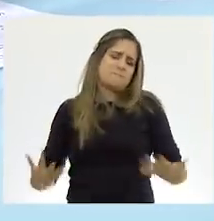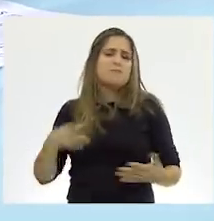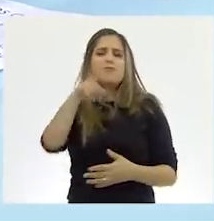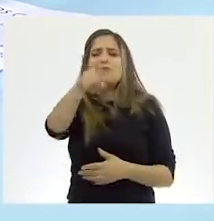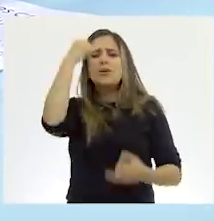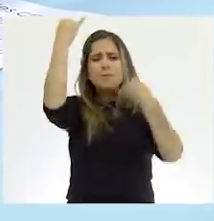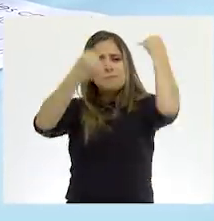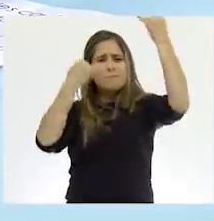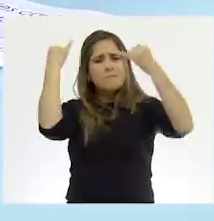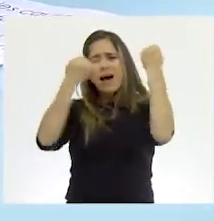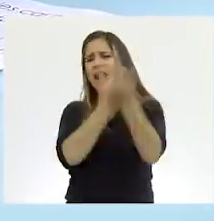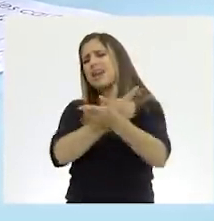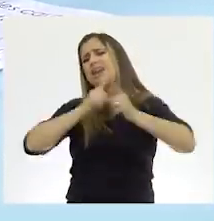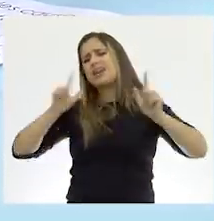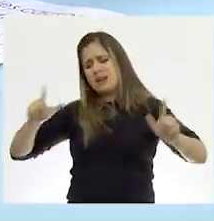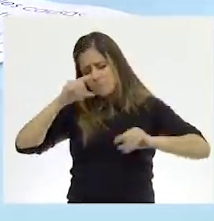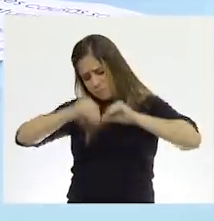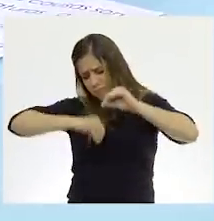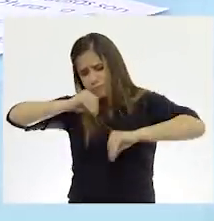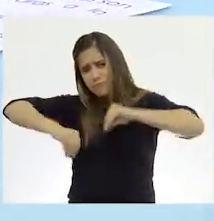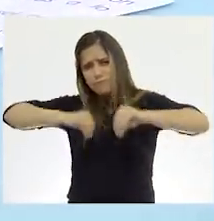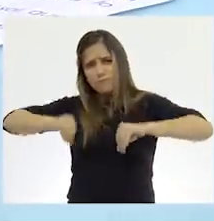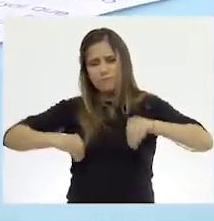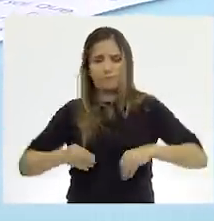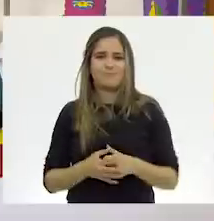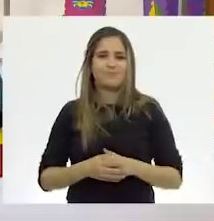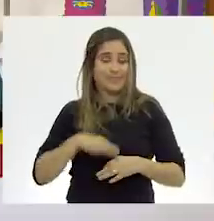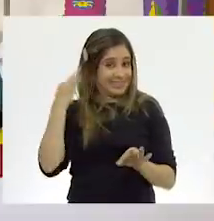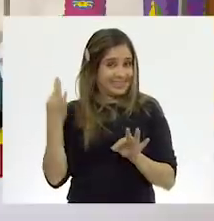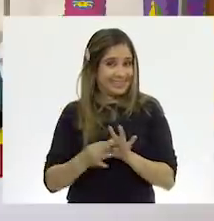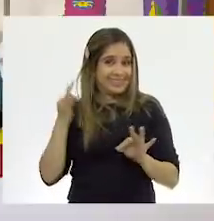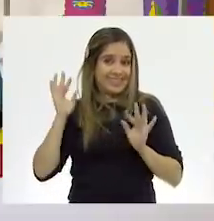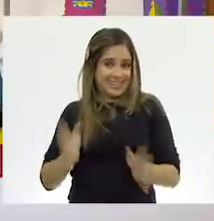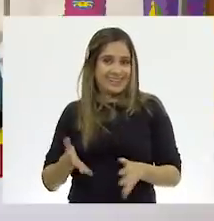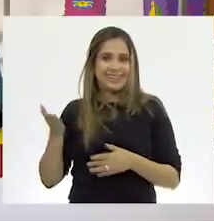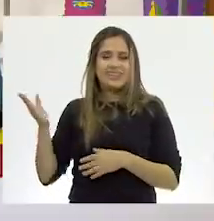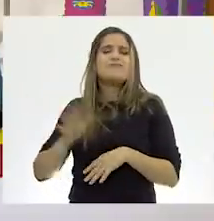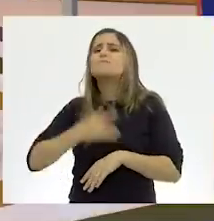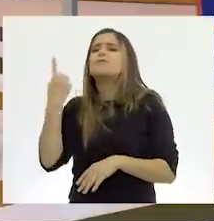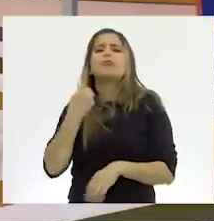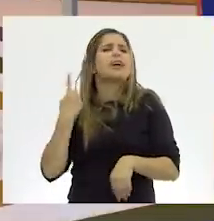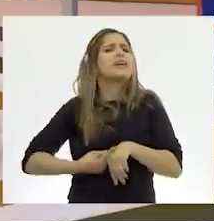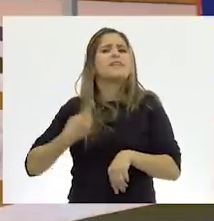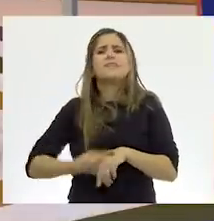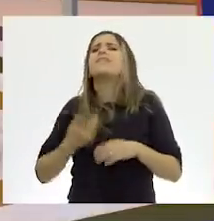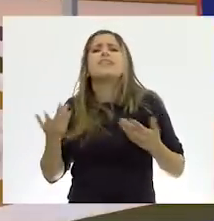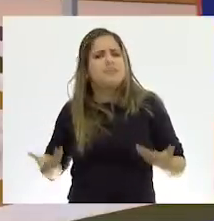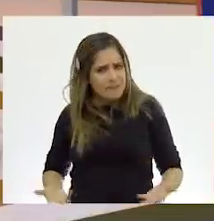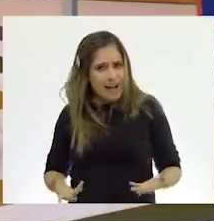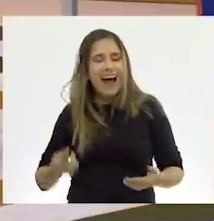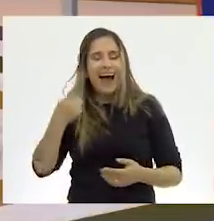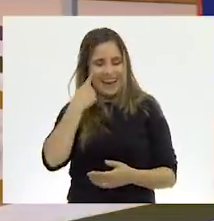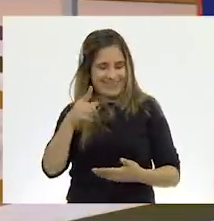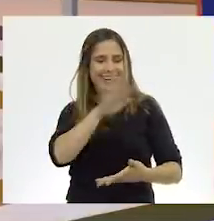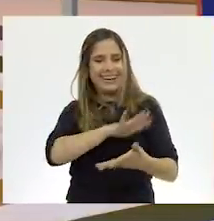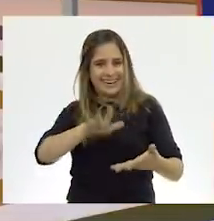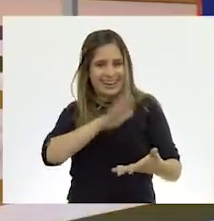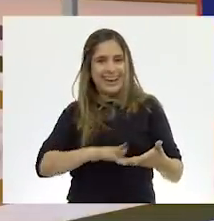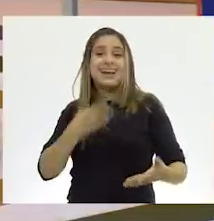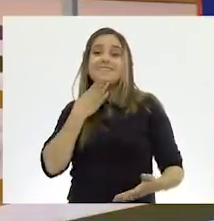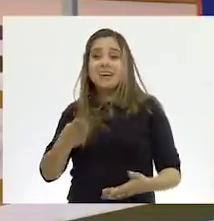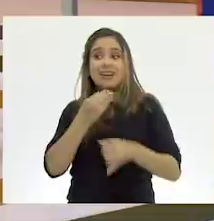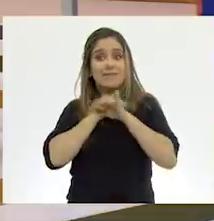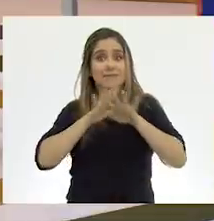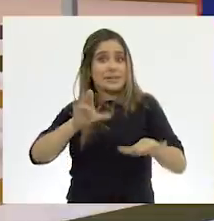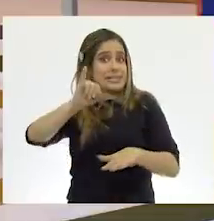la imaginación también. Sí, ya acabamos. ¿Por qué nos enfermamos? Vamos a leerlo y ver si sí pegamos bien la información.